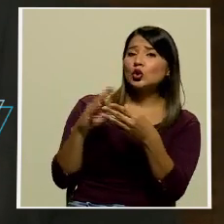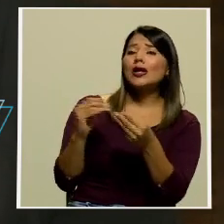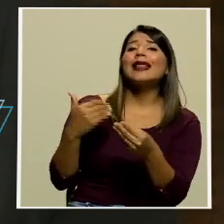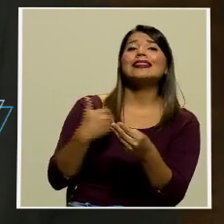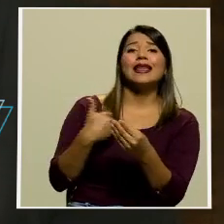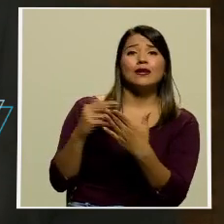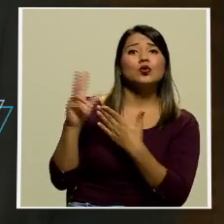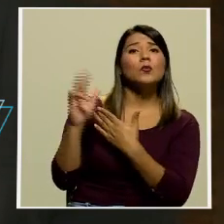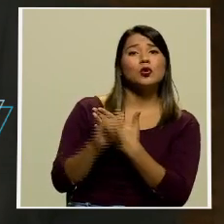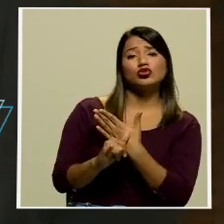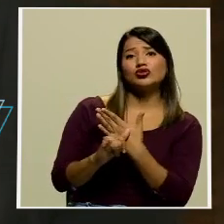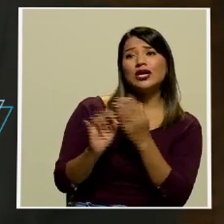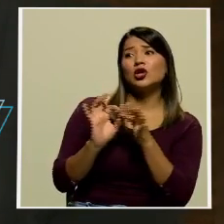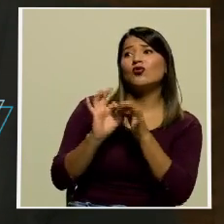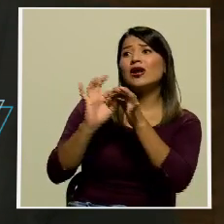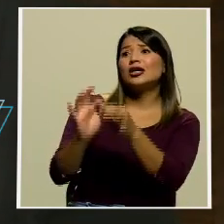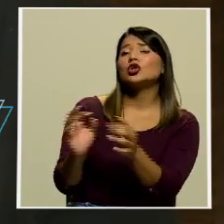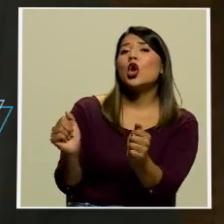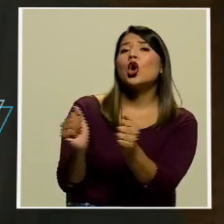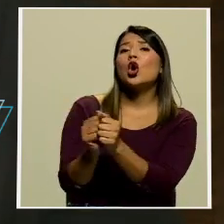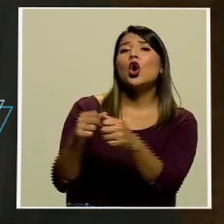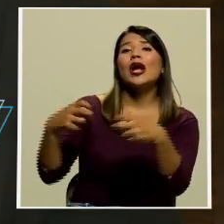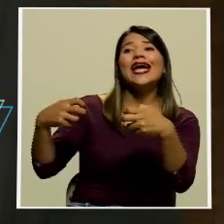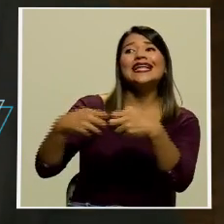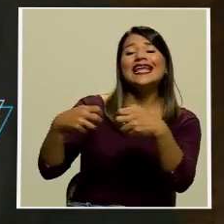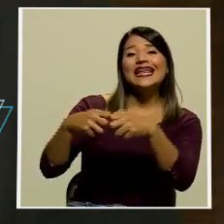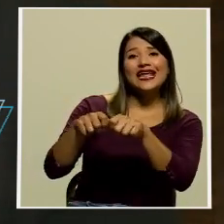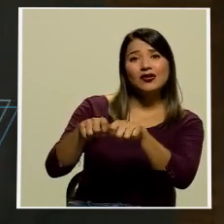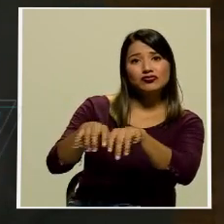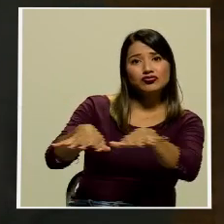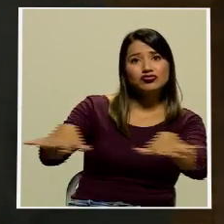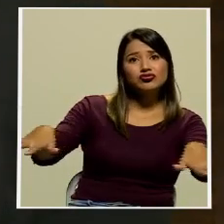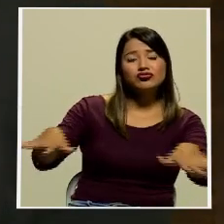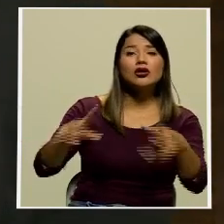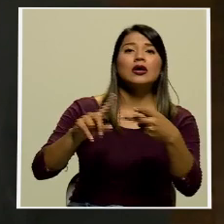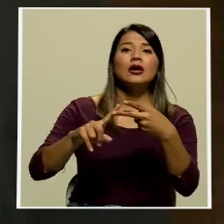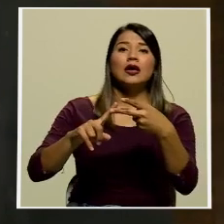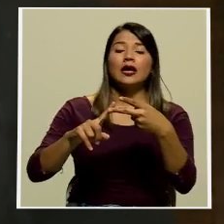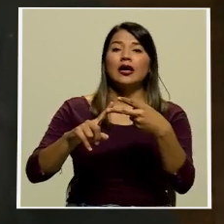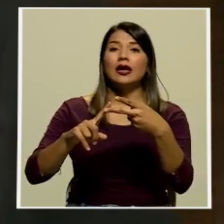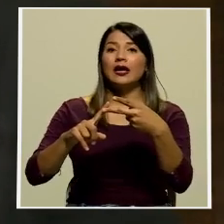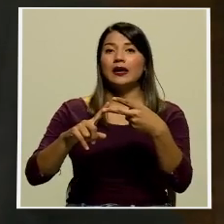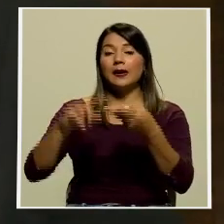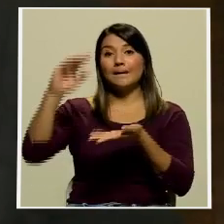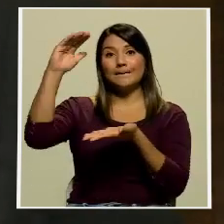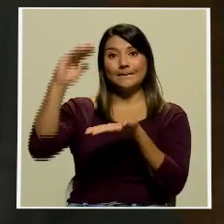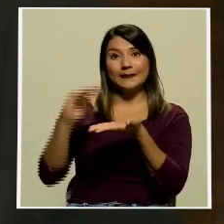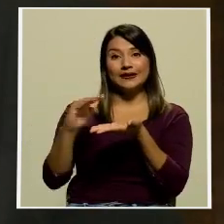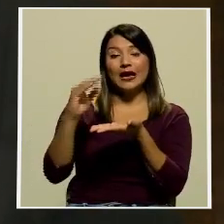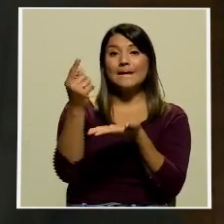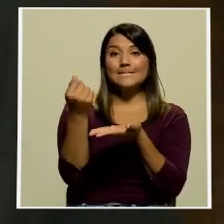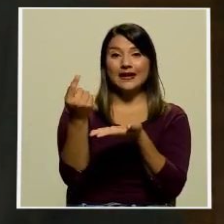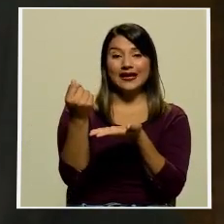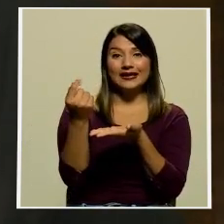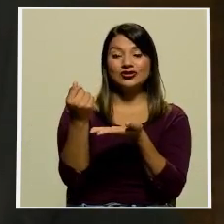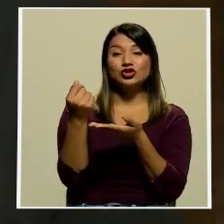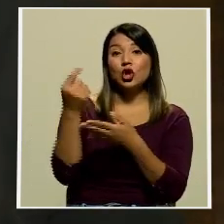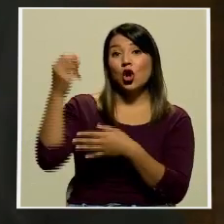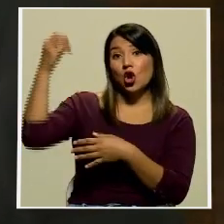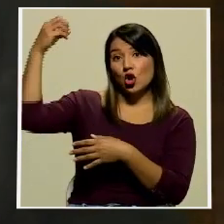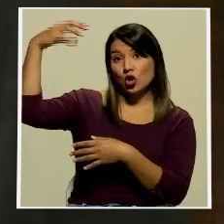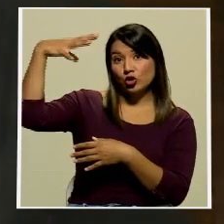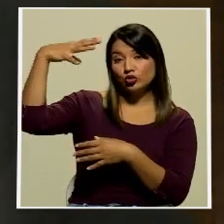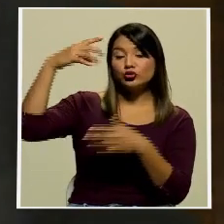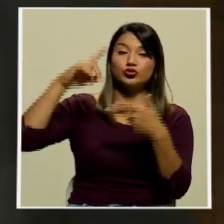la energía distribuida, a la revisión de los costos de la